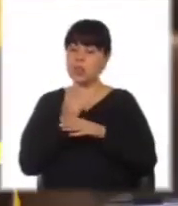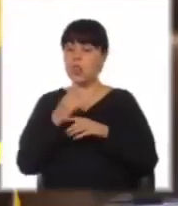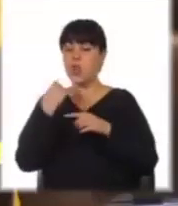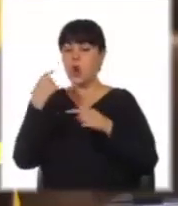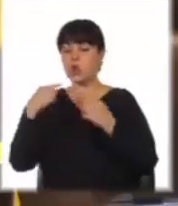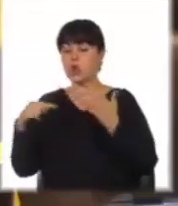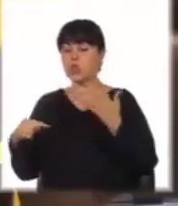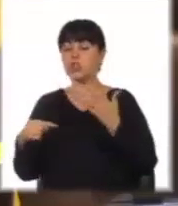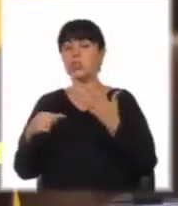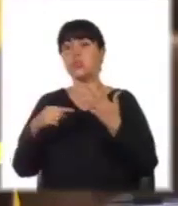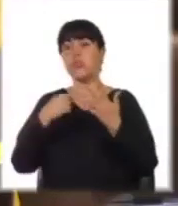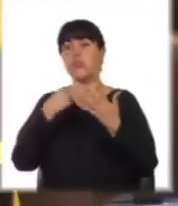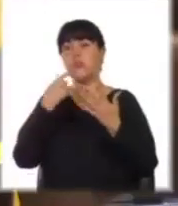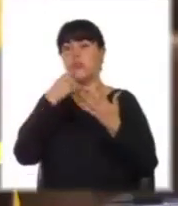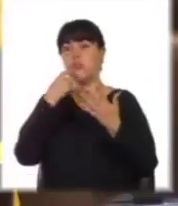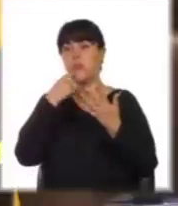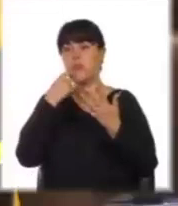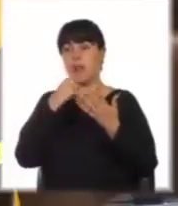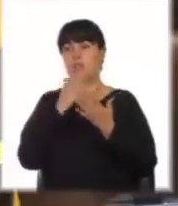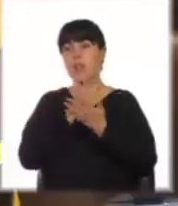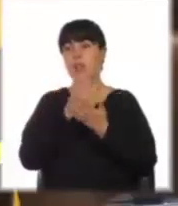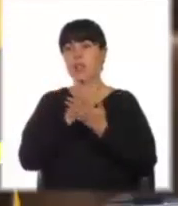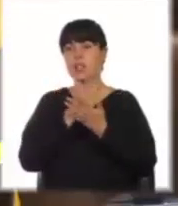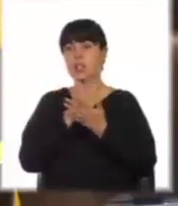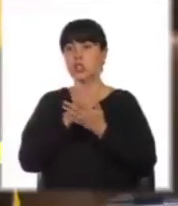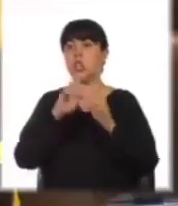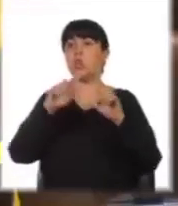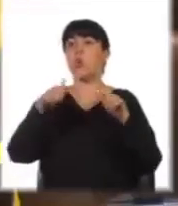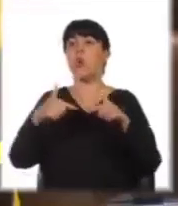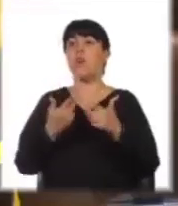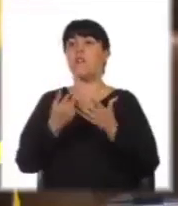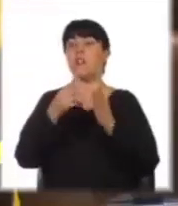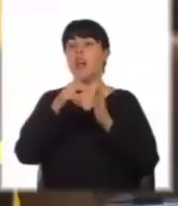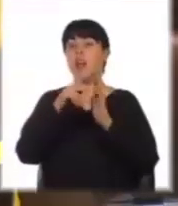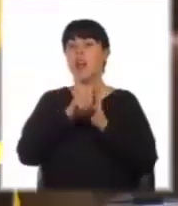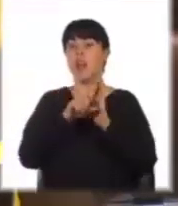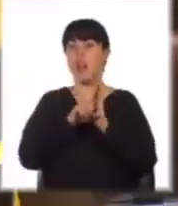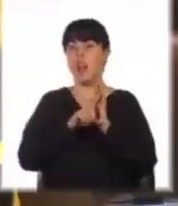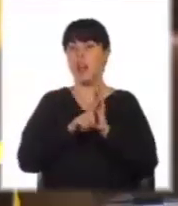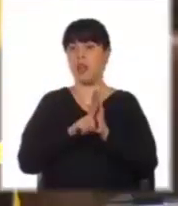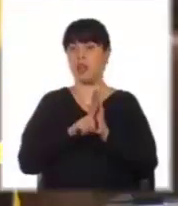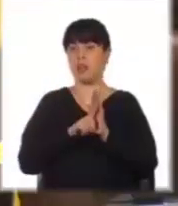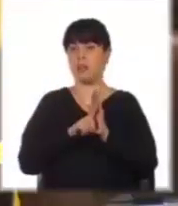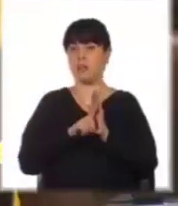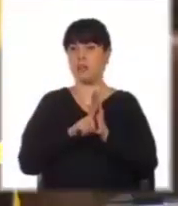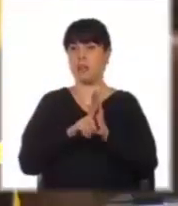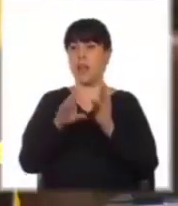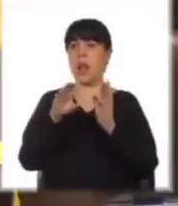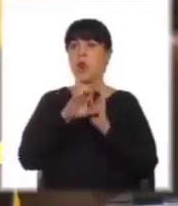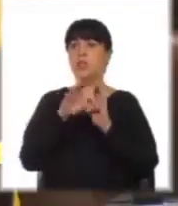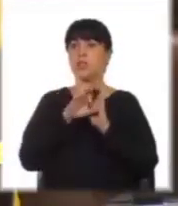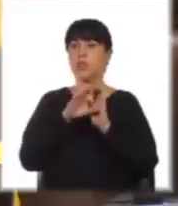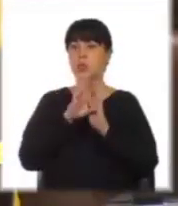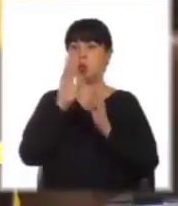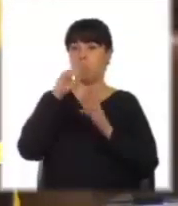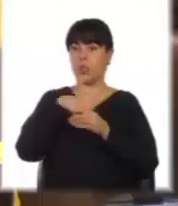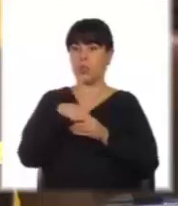tantos derechos que hasta el momento no estaban consagrados en el marco normativo de nuestra Constitución y de las